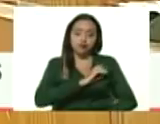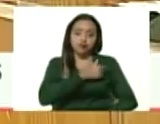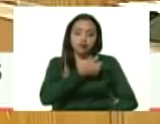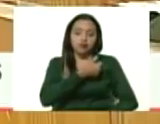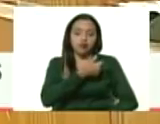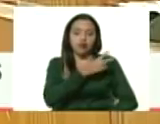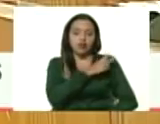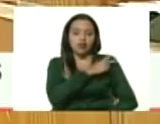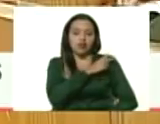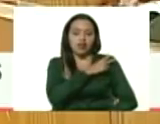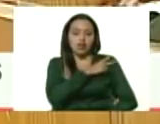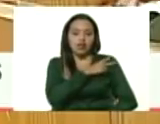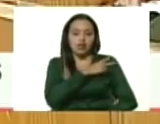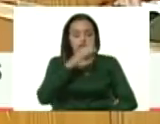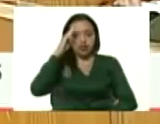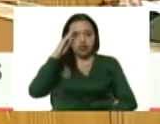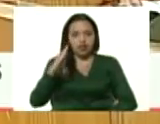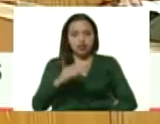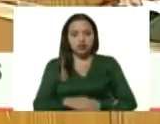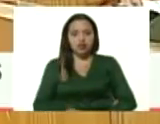venezolano, no,